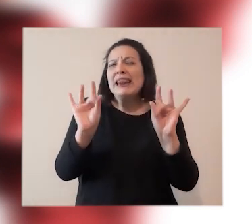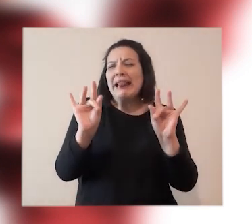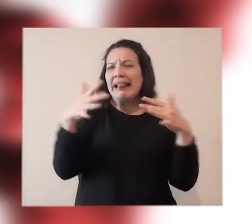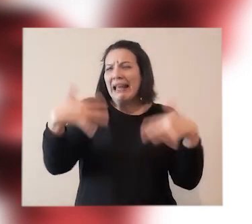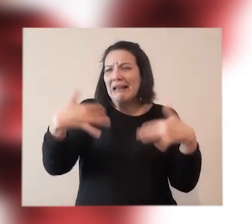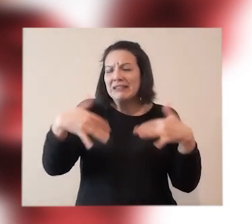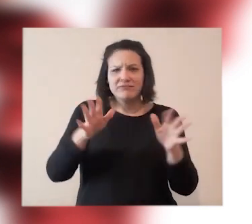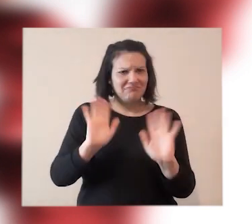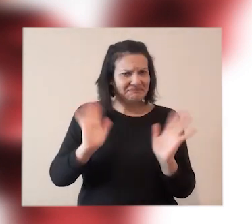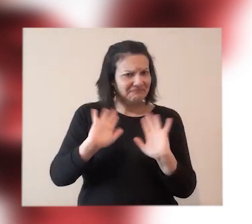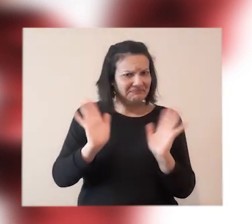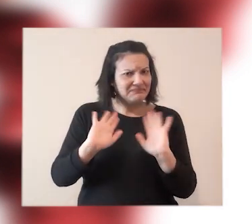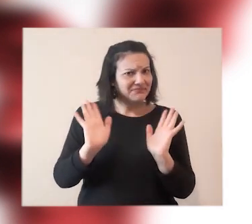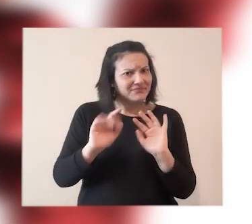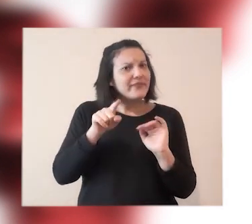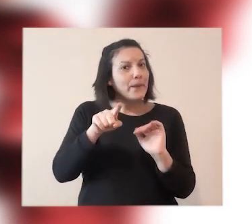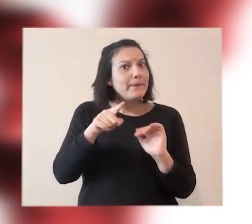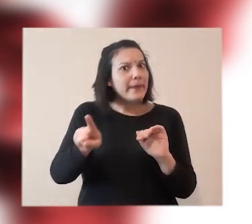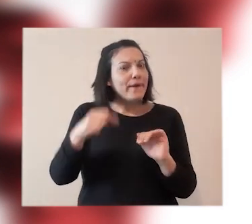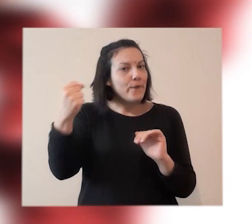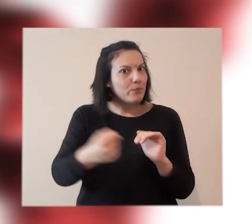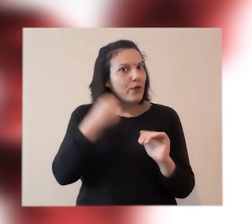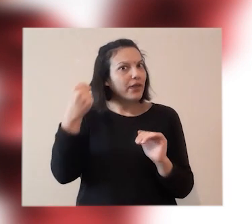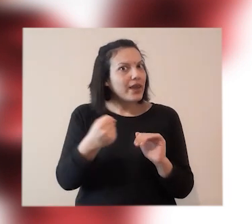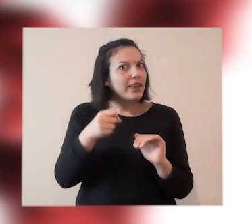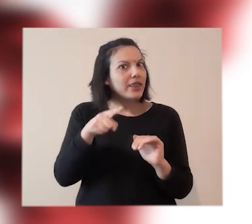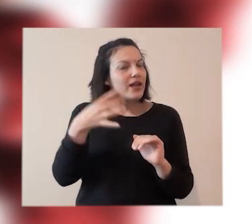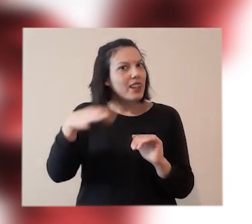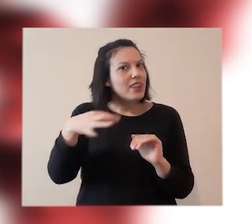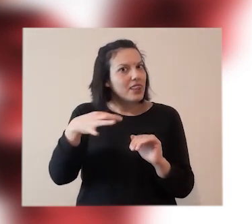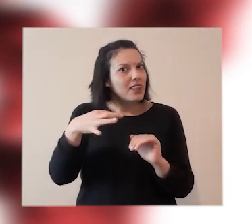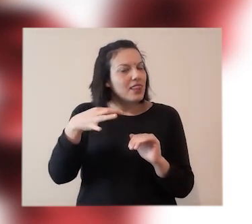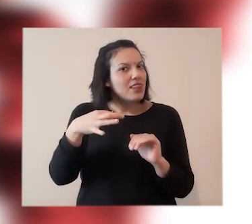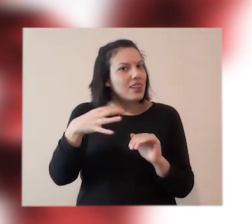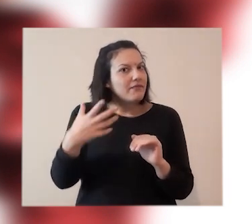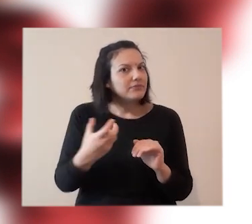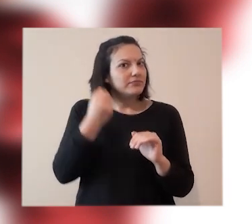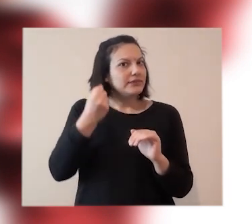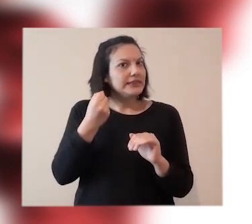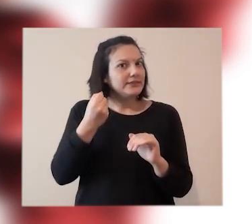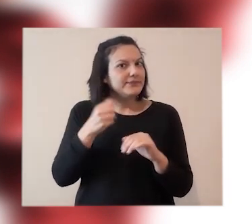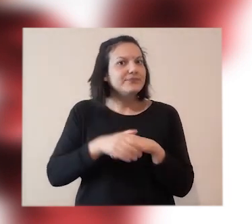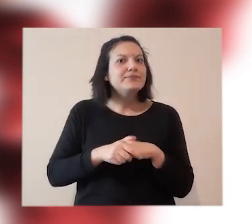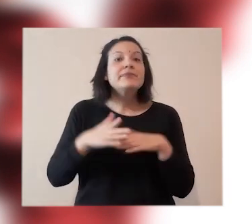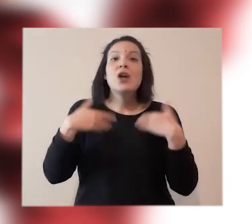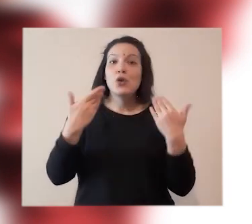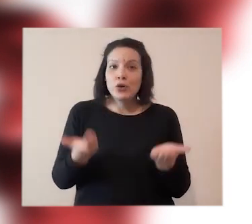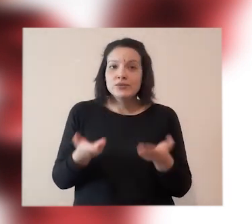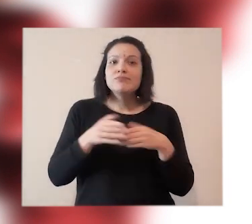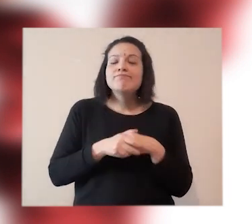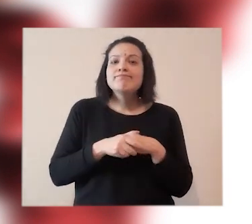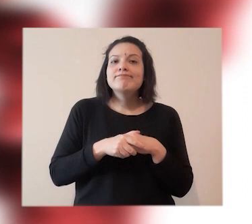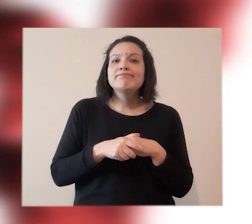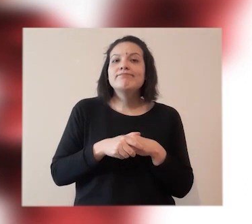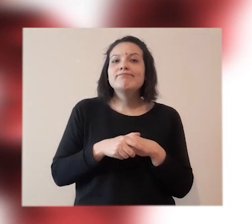de implementar, pero que van a ser muy importantes a la hora de poder establecer, digamos, estas acciones. Entonces,